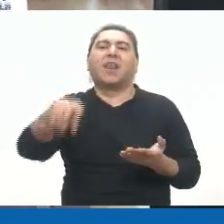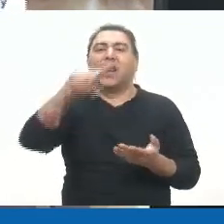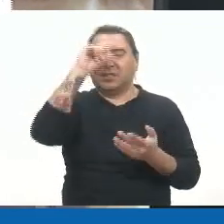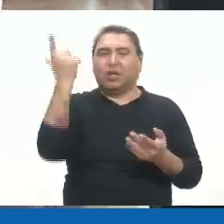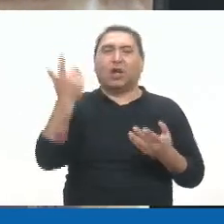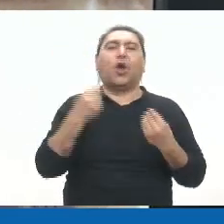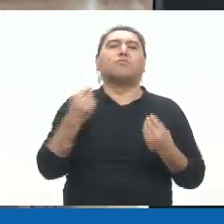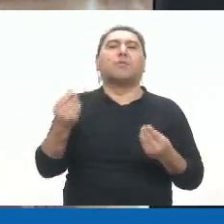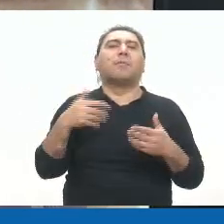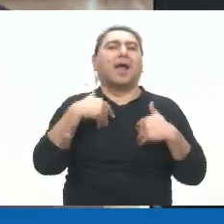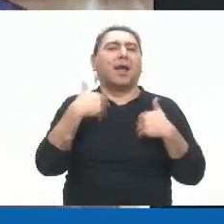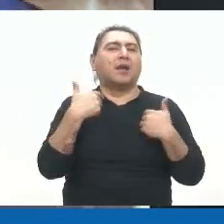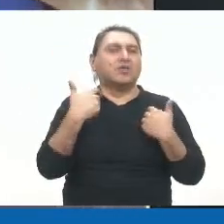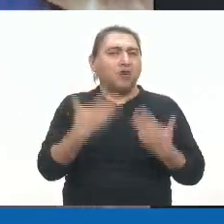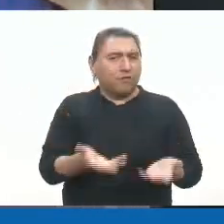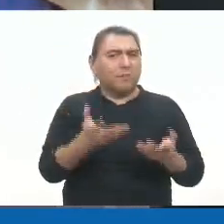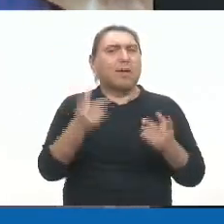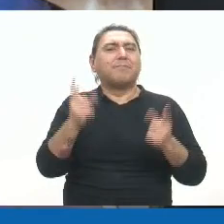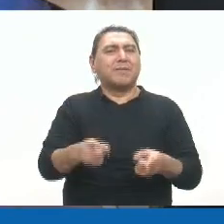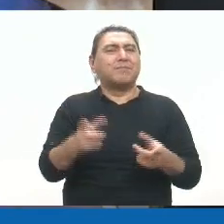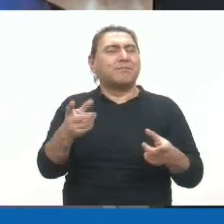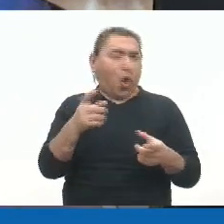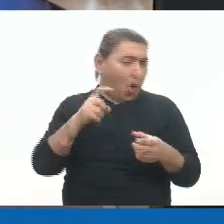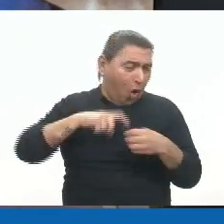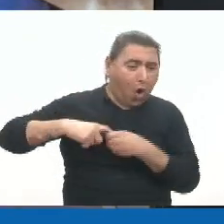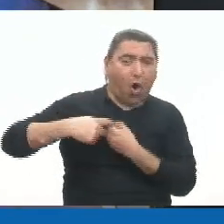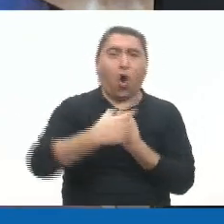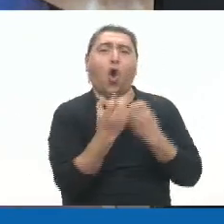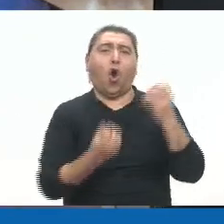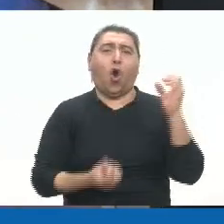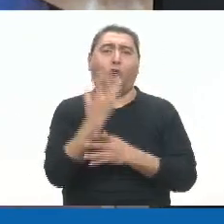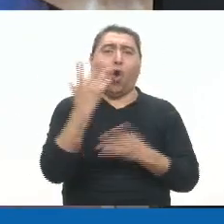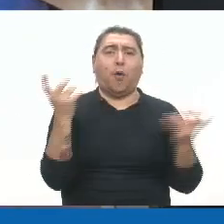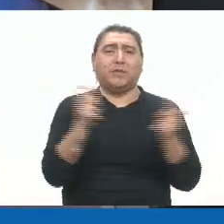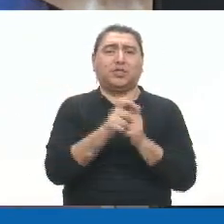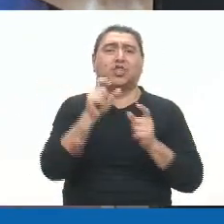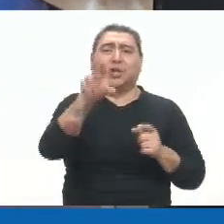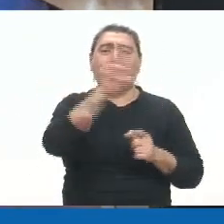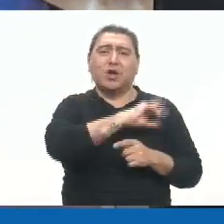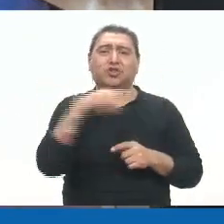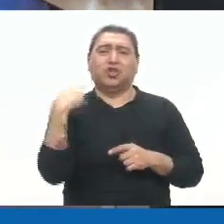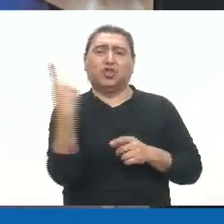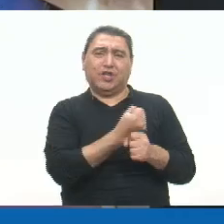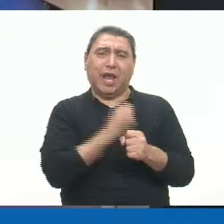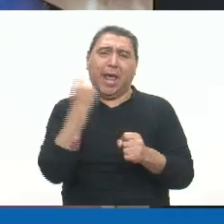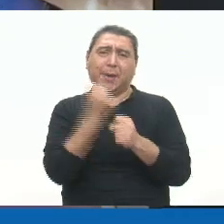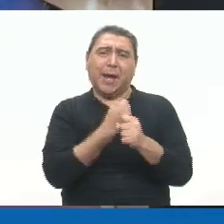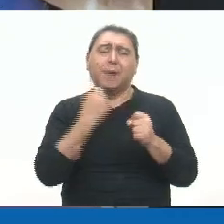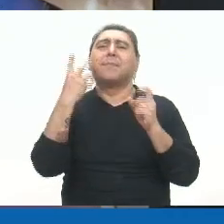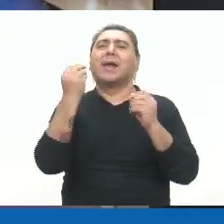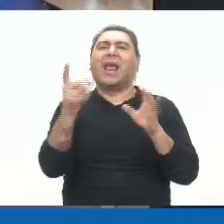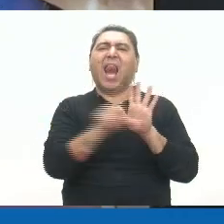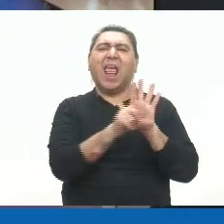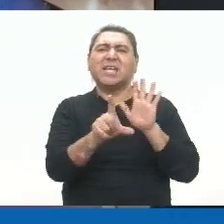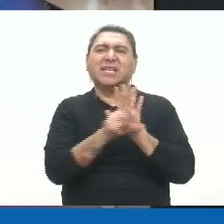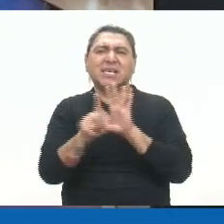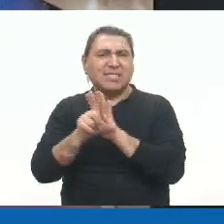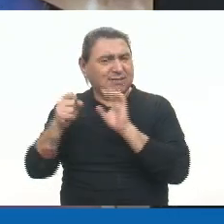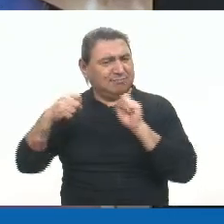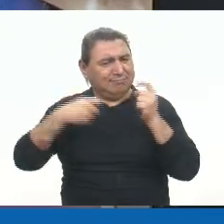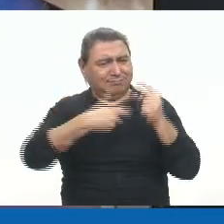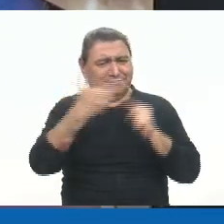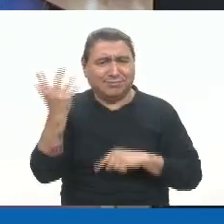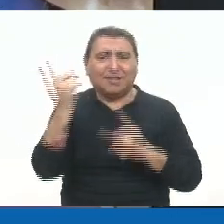poder conformar la comisión de la mujer donde mucho Trabajamos para que todas estas y sobre